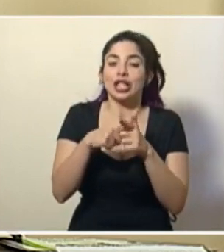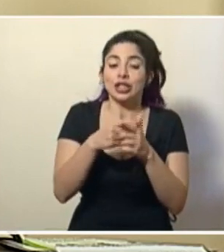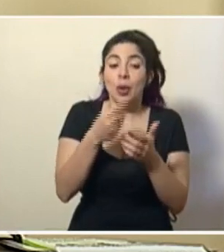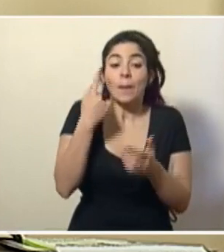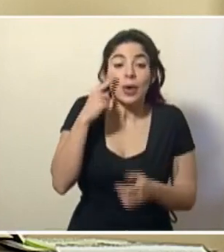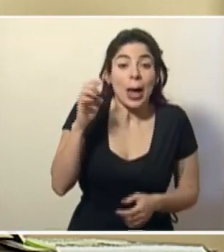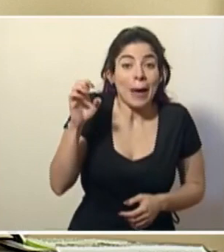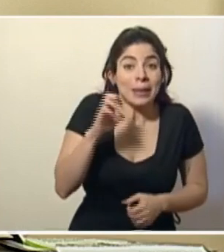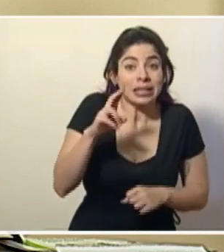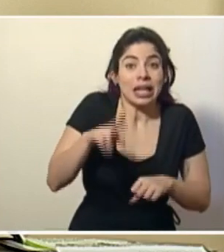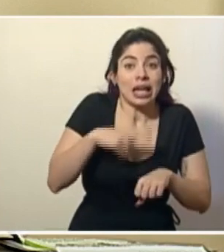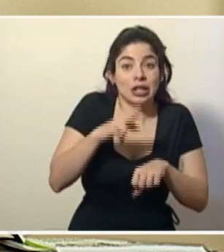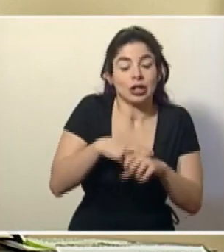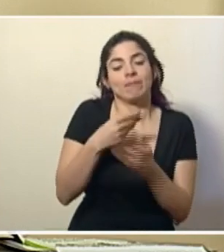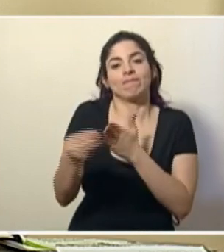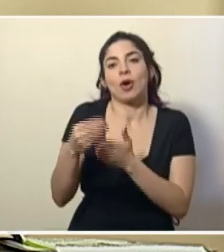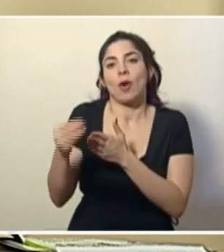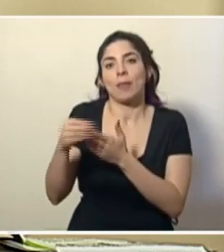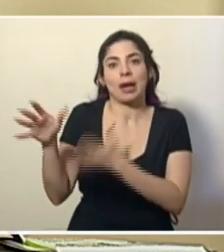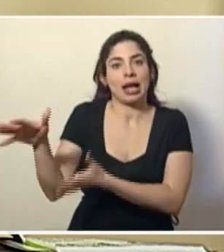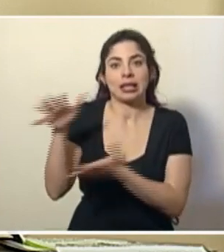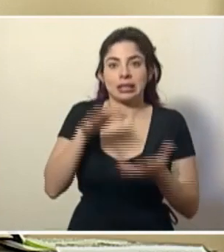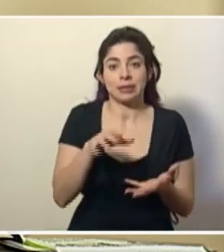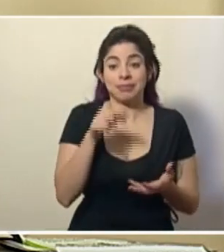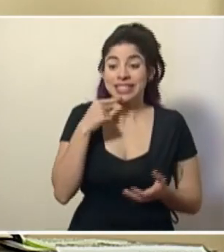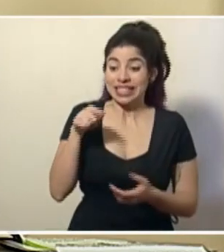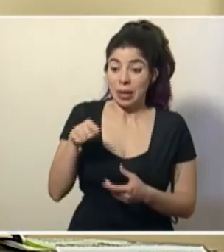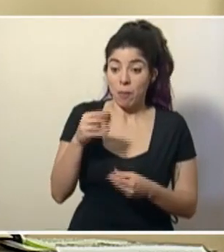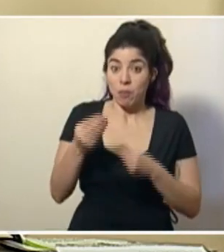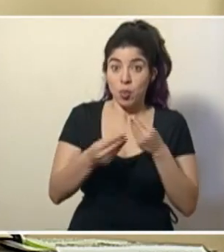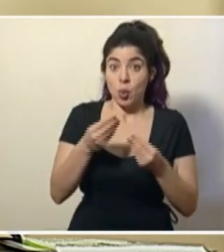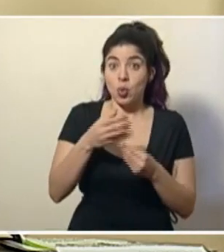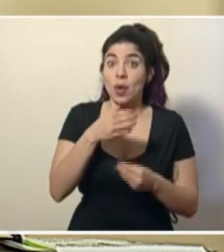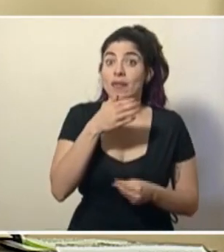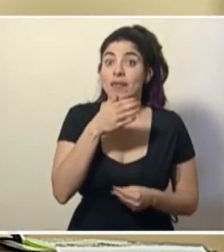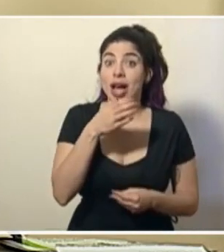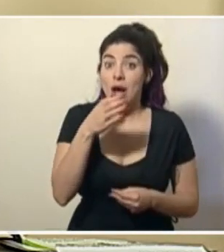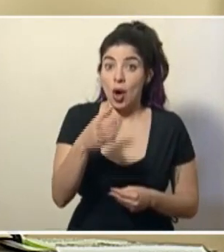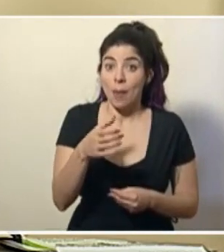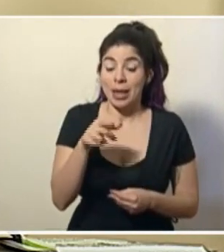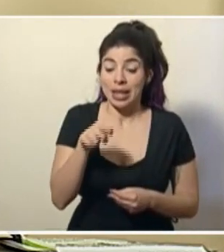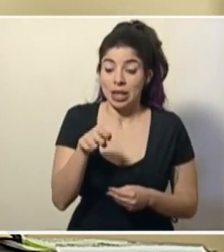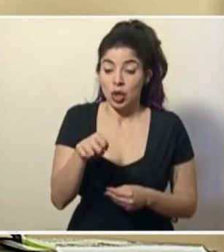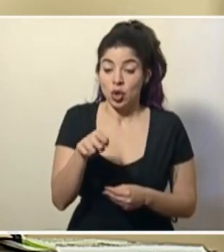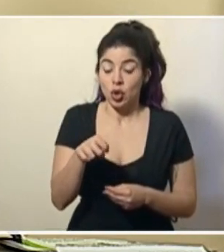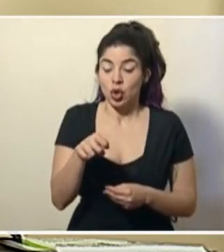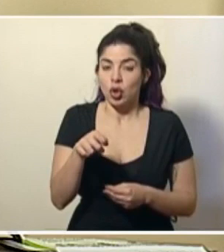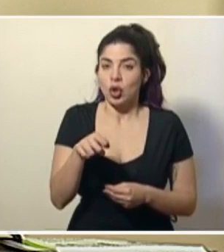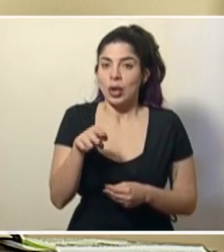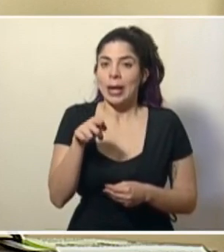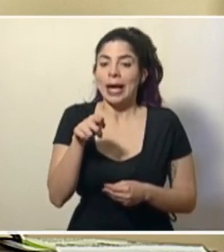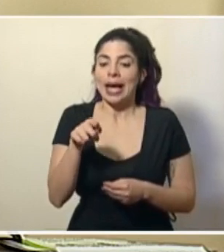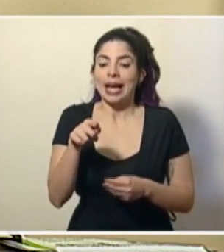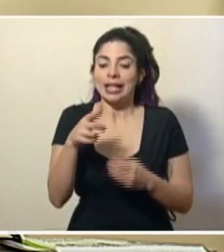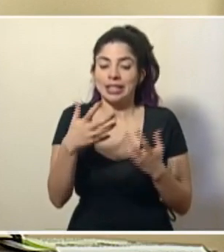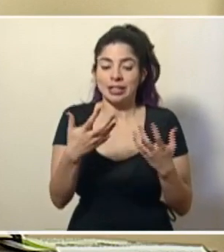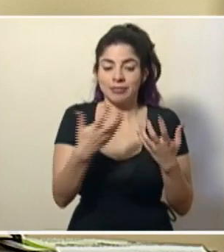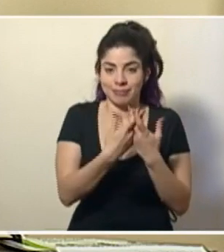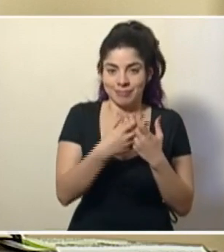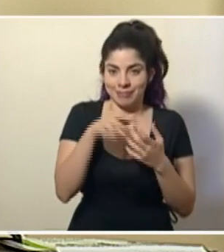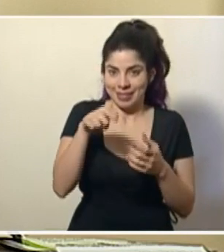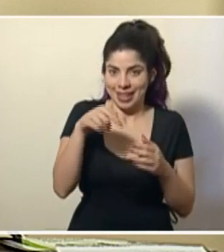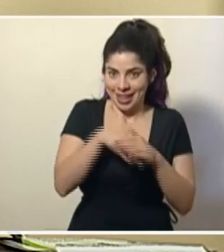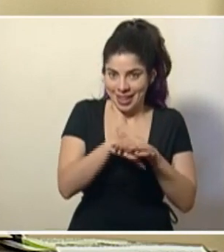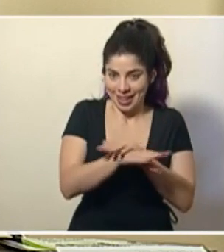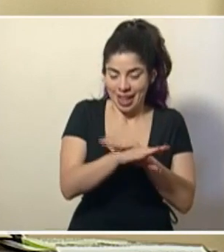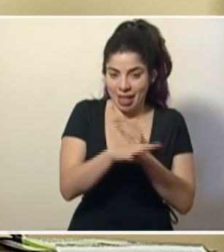por la emergencia nacional. Se indica que el producto recomendado corresponde a este ingreso,